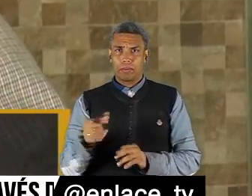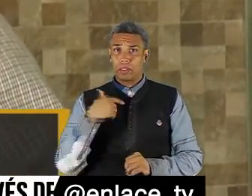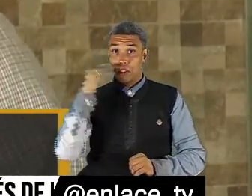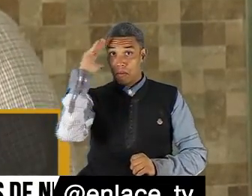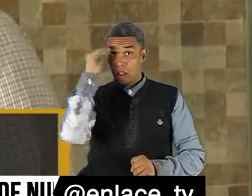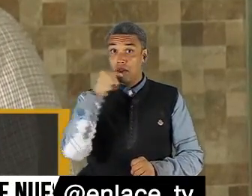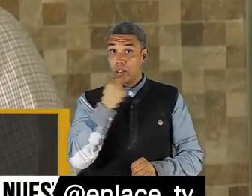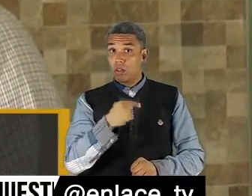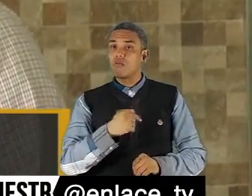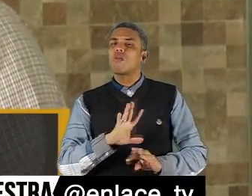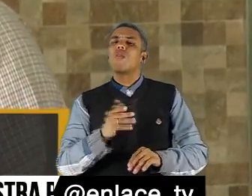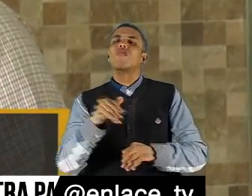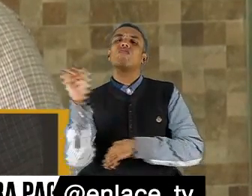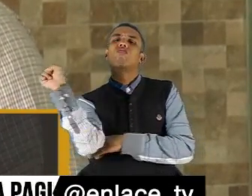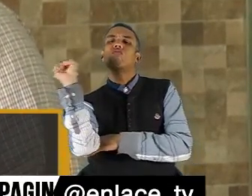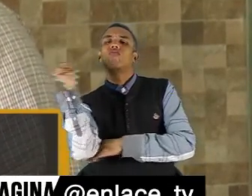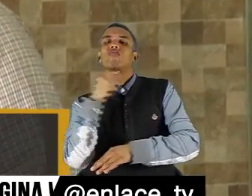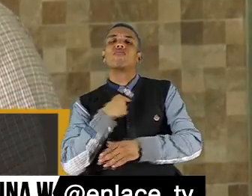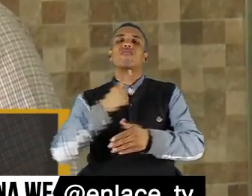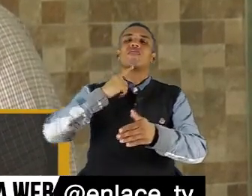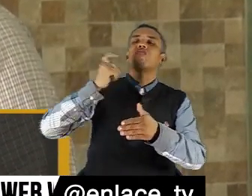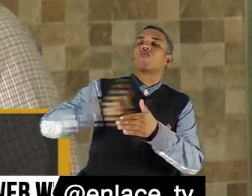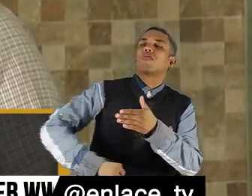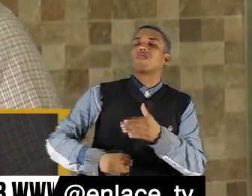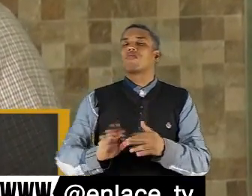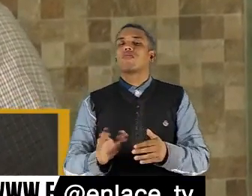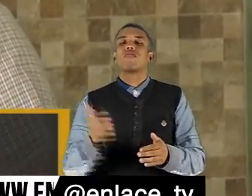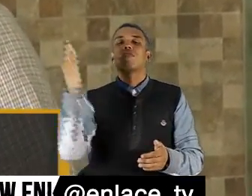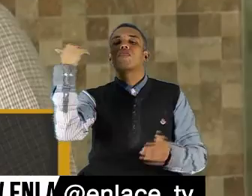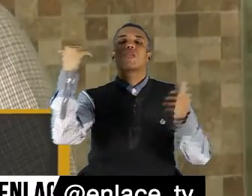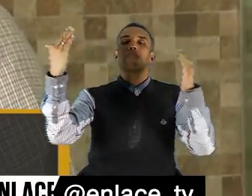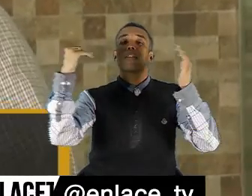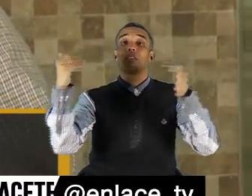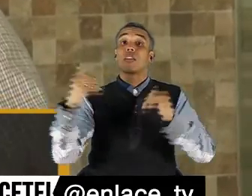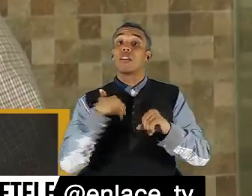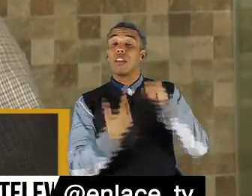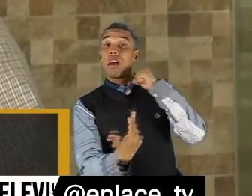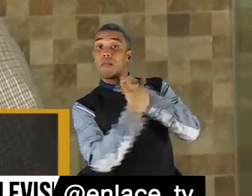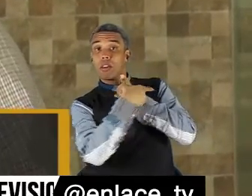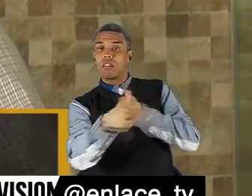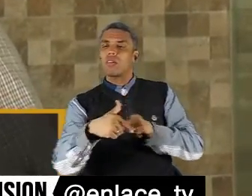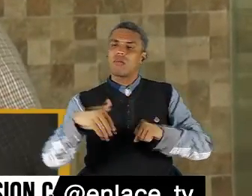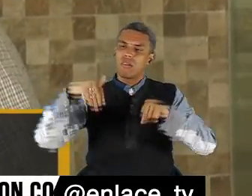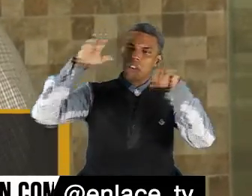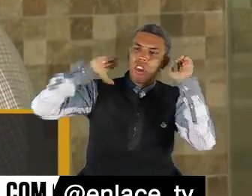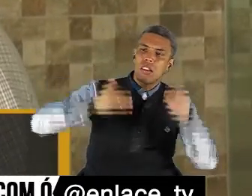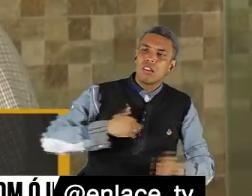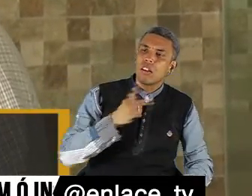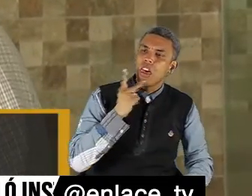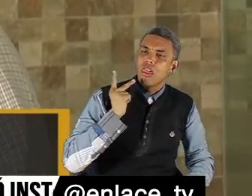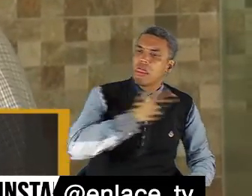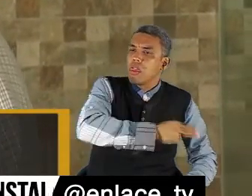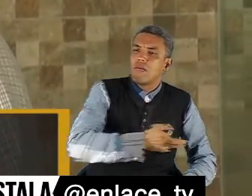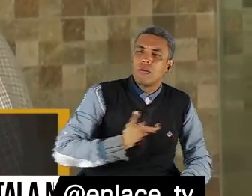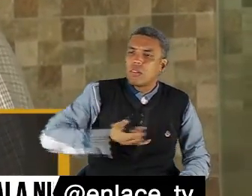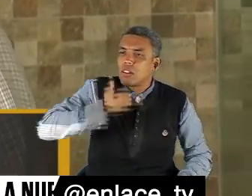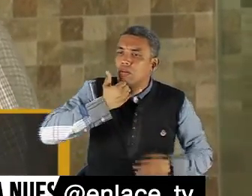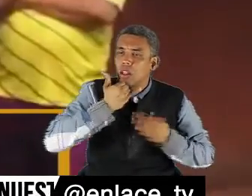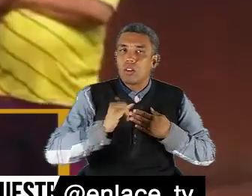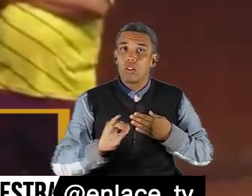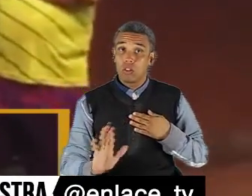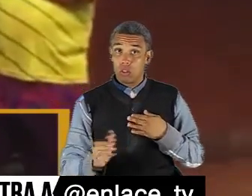bajé el vidrio y le llamé la atención, y el señor me contestó con palabras groseras y me trató de sapo y me siguió, me pidió documentos del vehículo, se